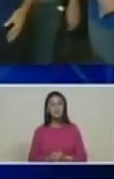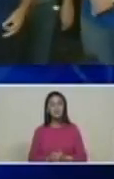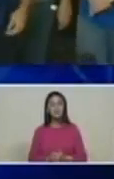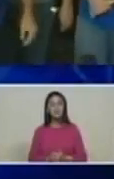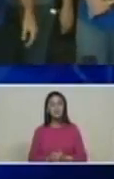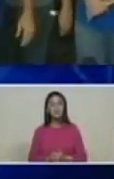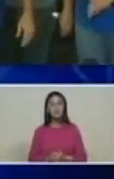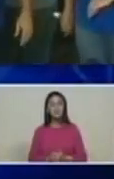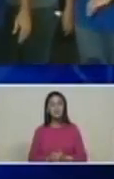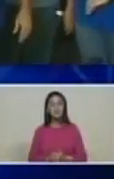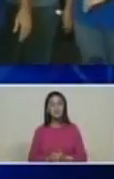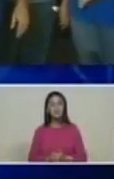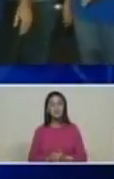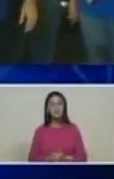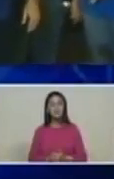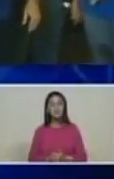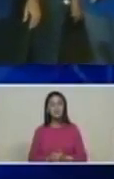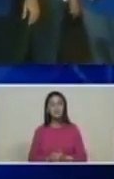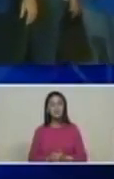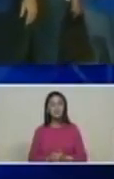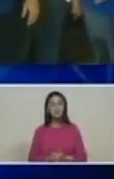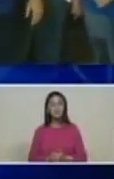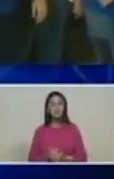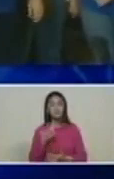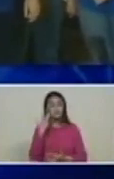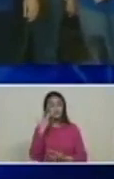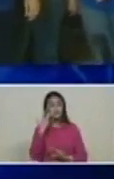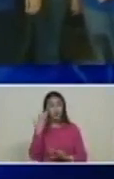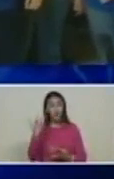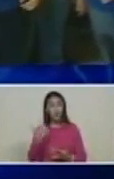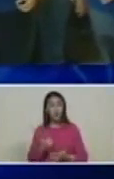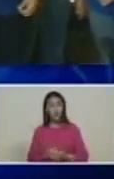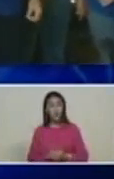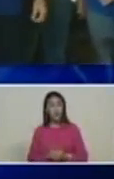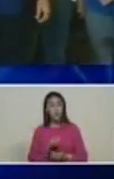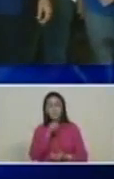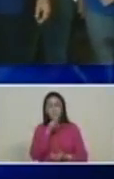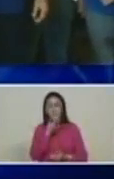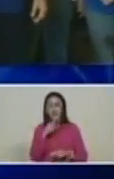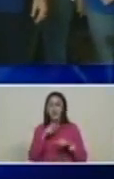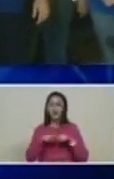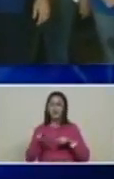comandante. Estaba observando, vale, esa bella niña,